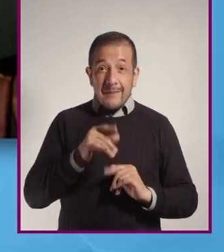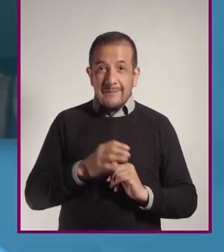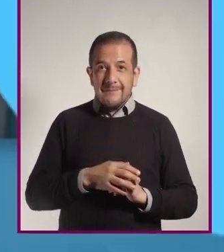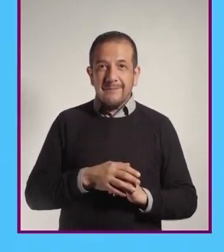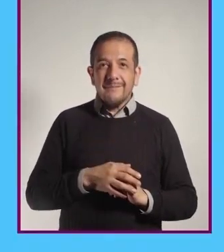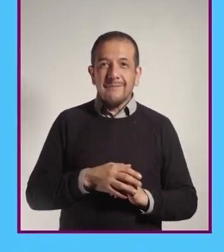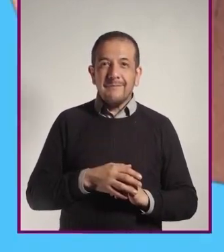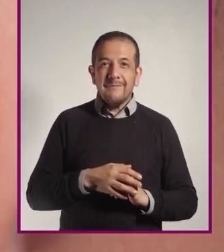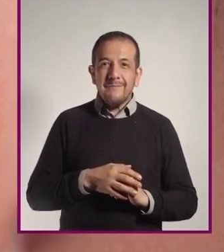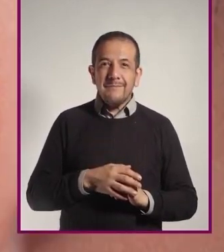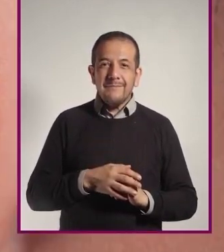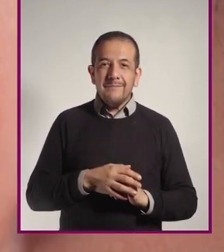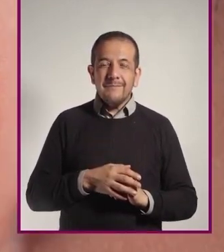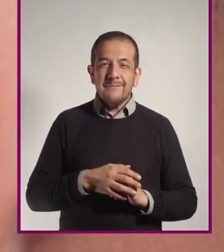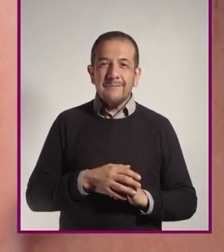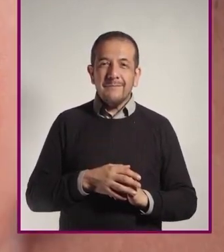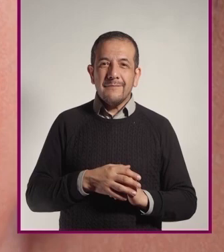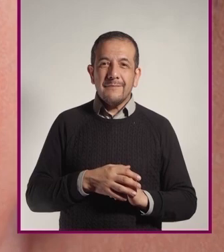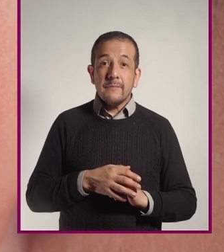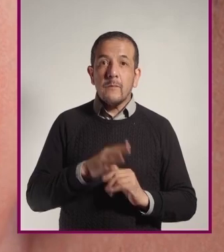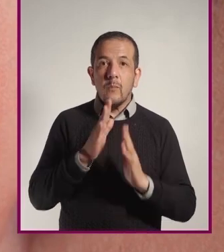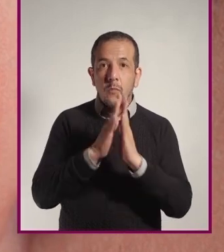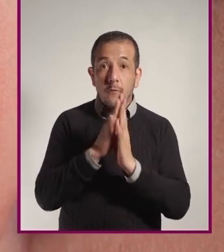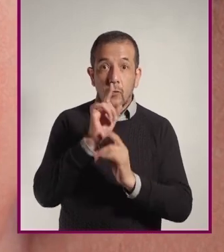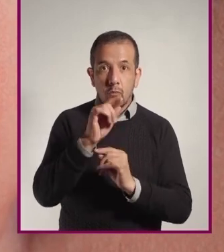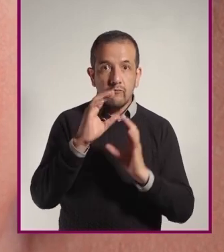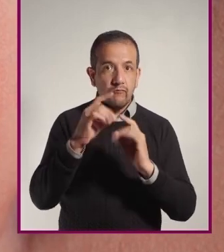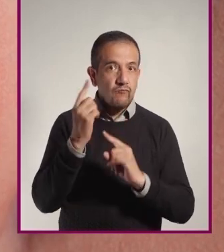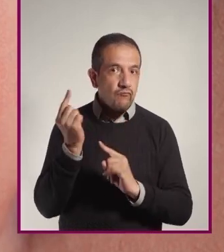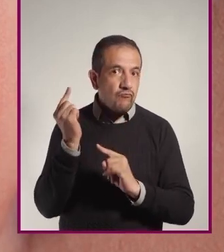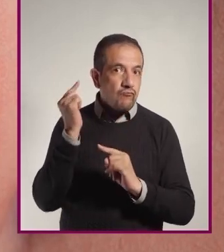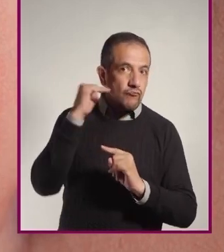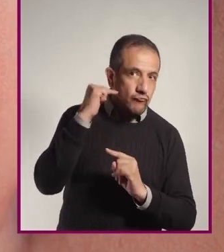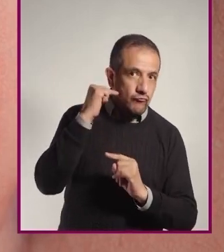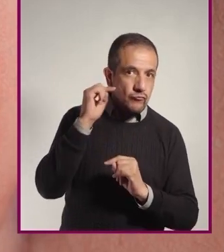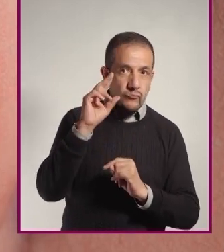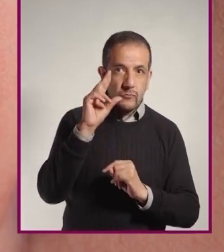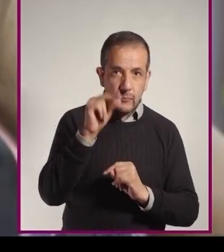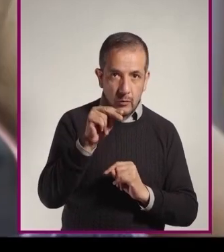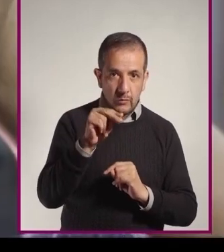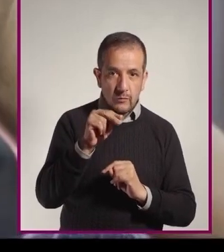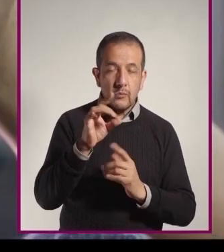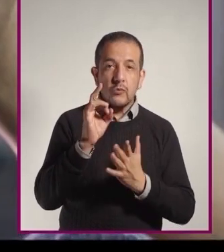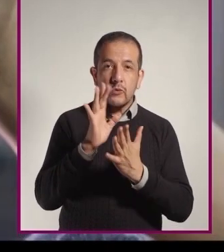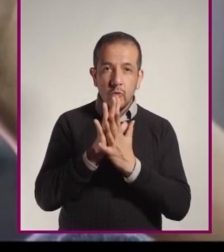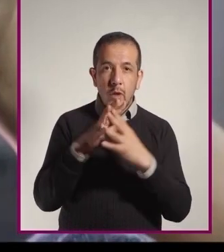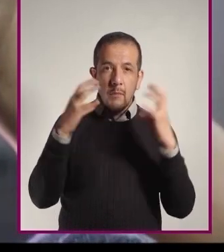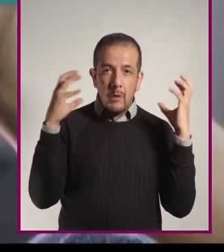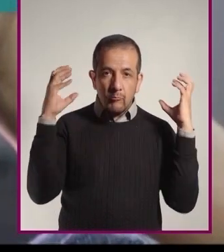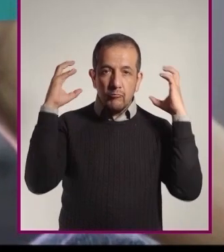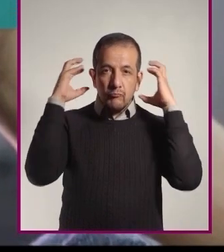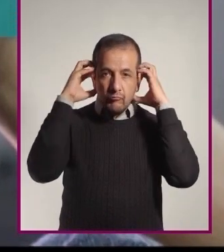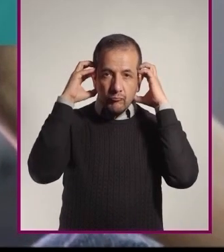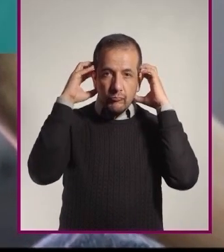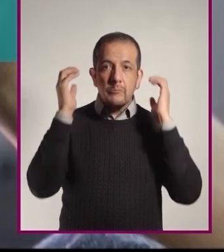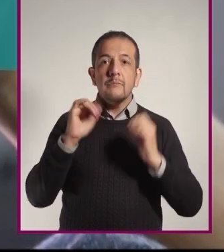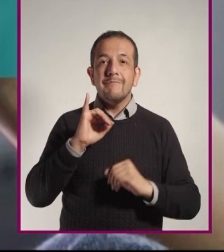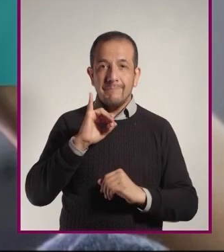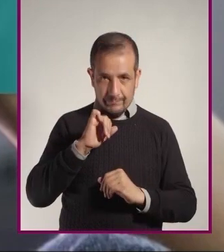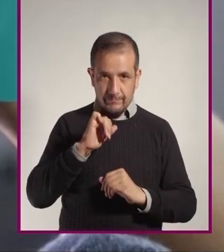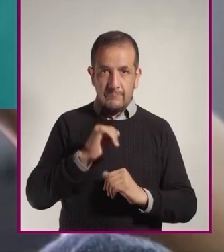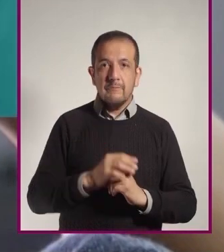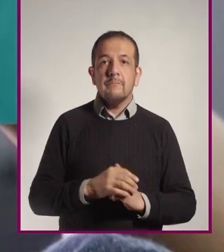nada paz. No uses audífonos que se introduzcan en los oídos, solo los de diadema externos.